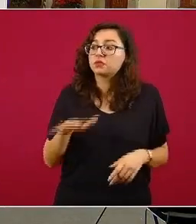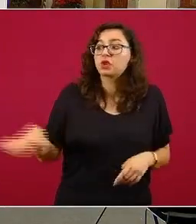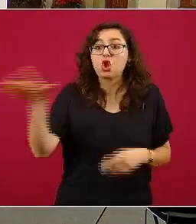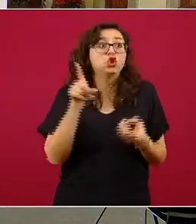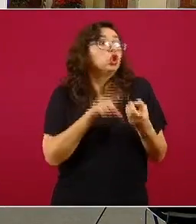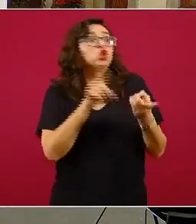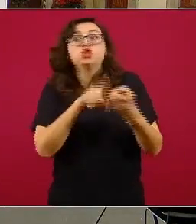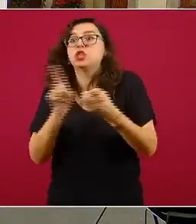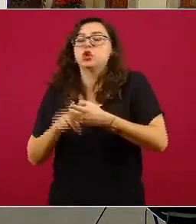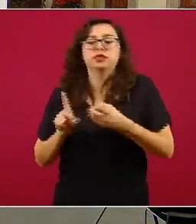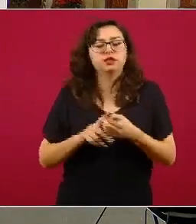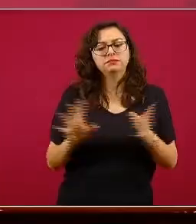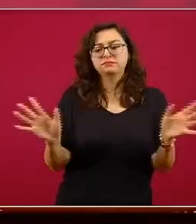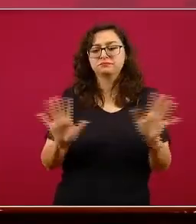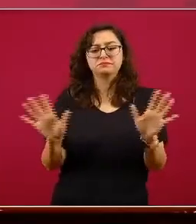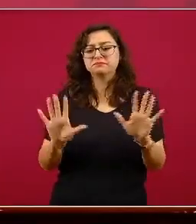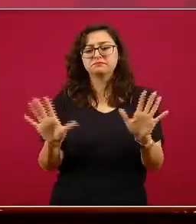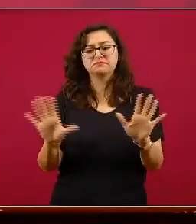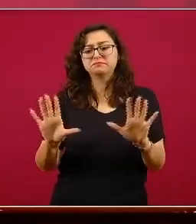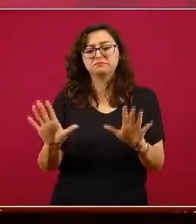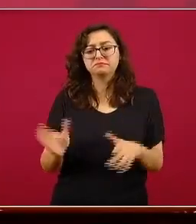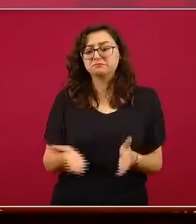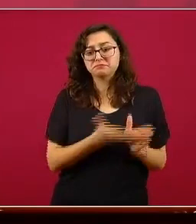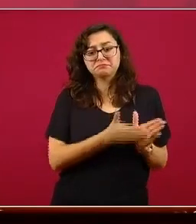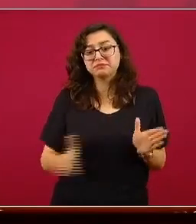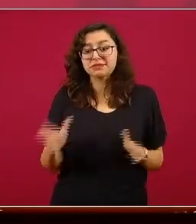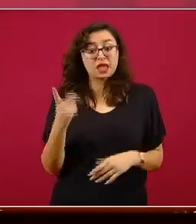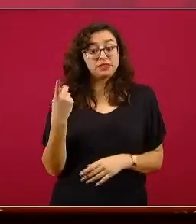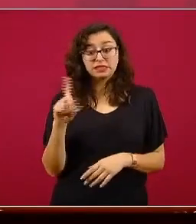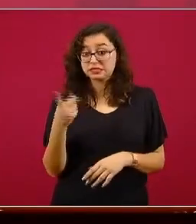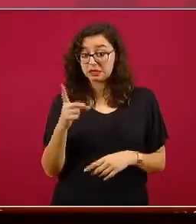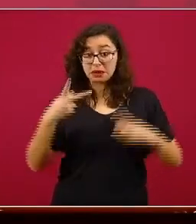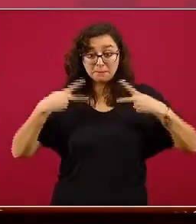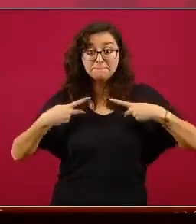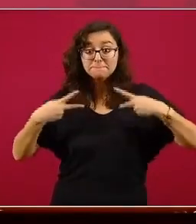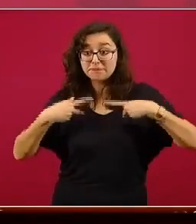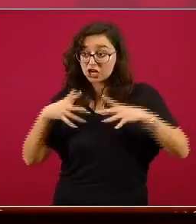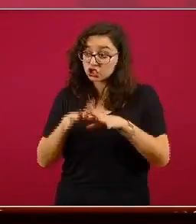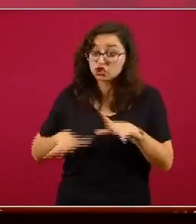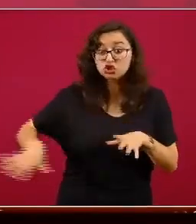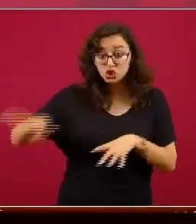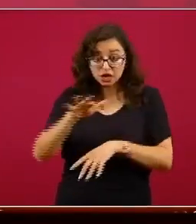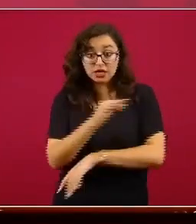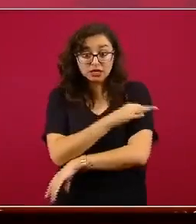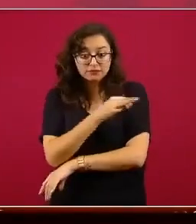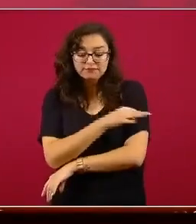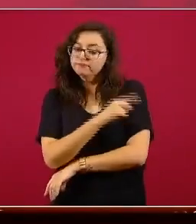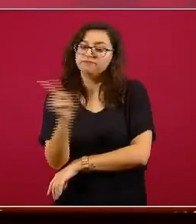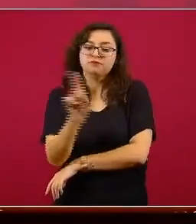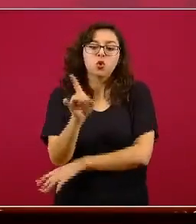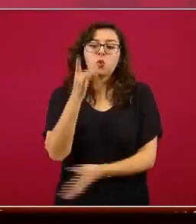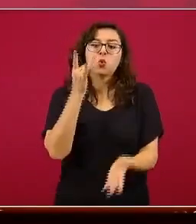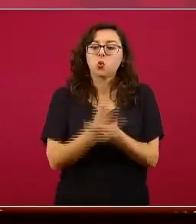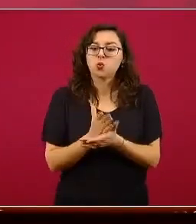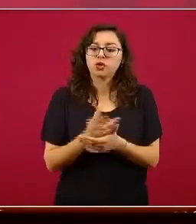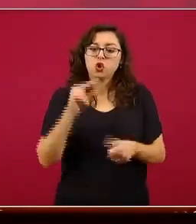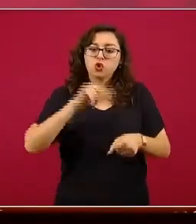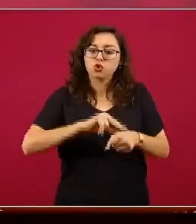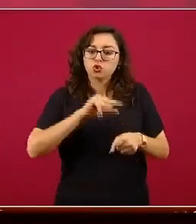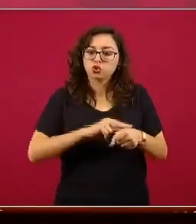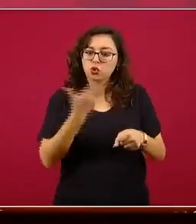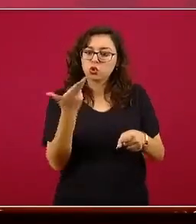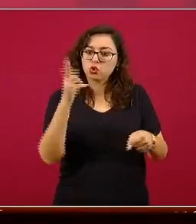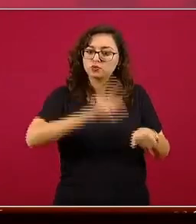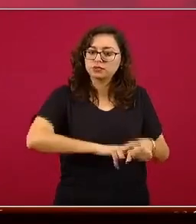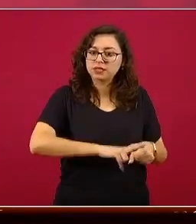haber un punto de vacunación, que quede claro: durante diciembre nadie que no sea personal de salud previamente